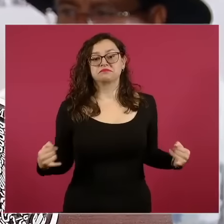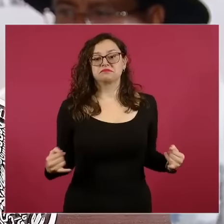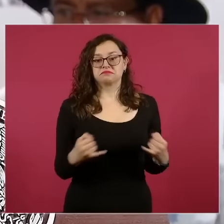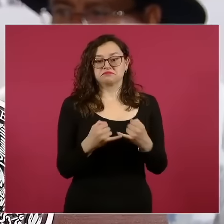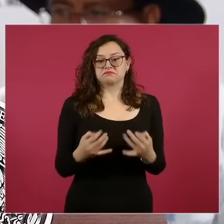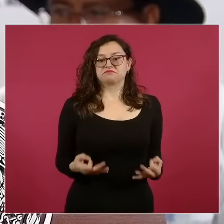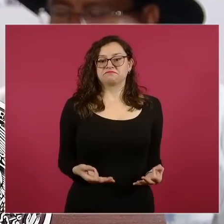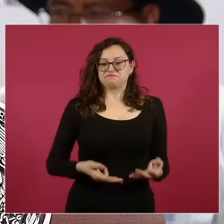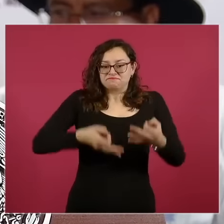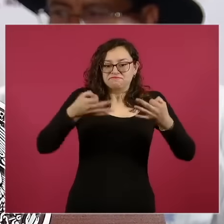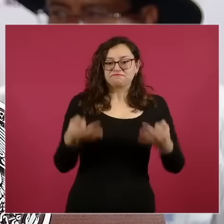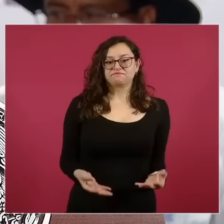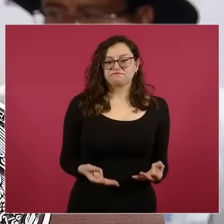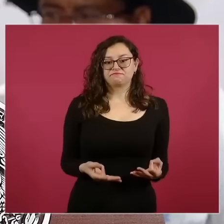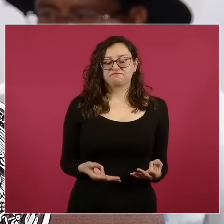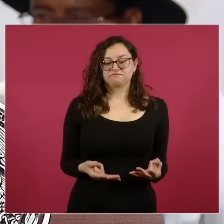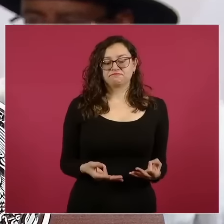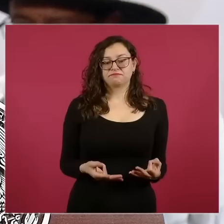acreditada